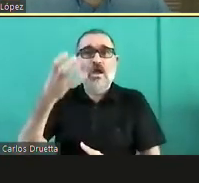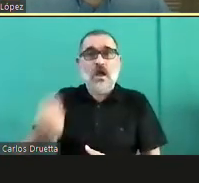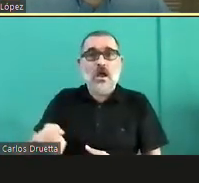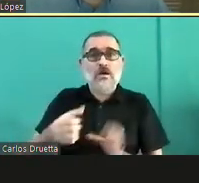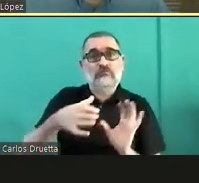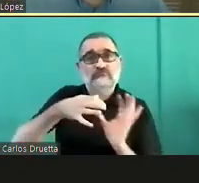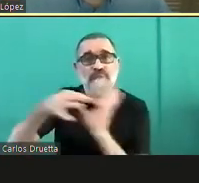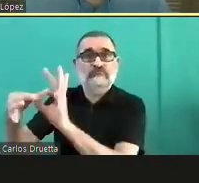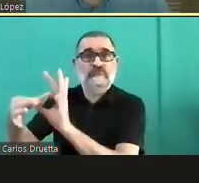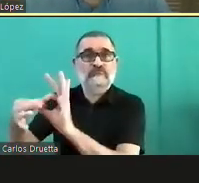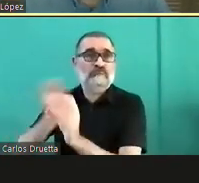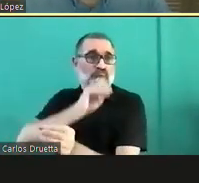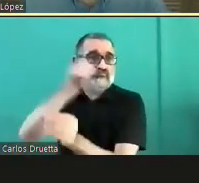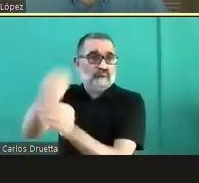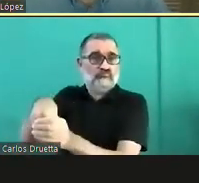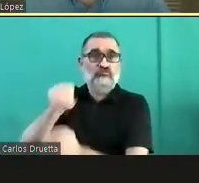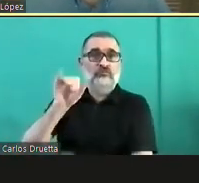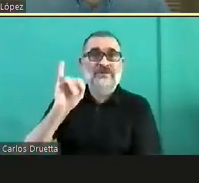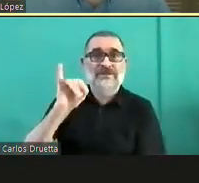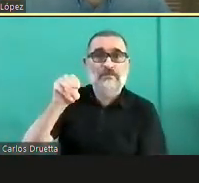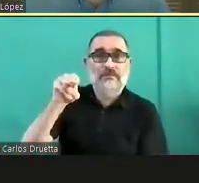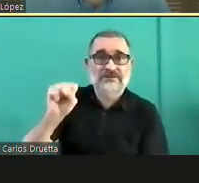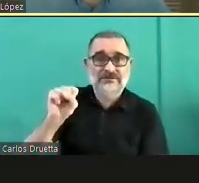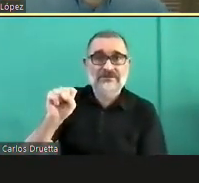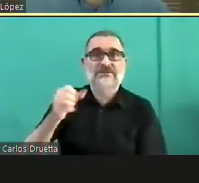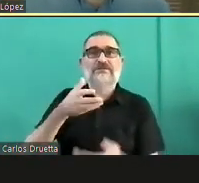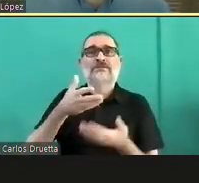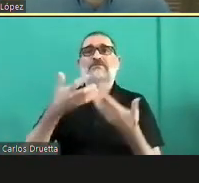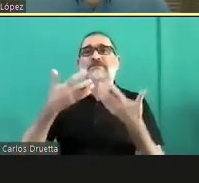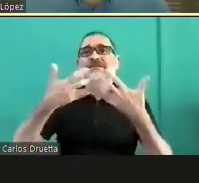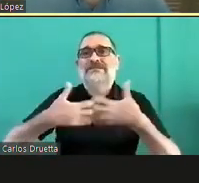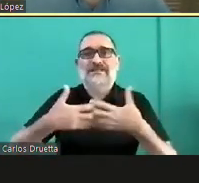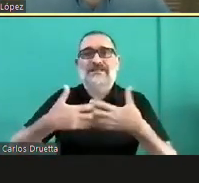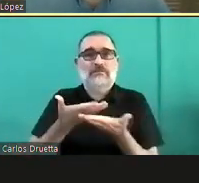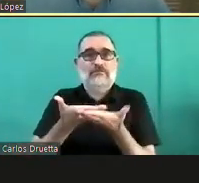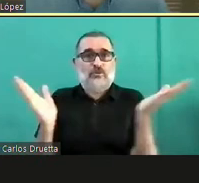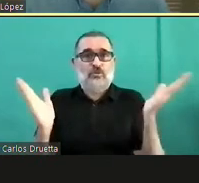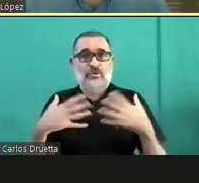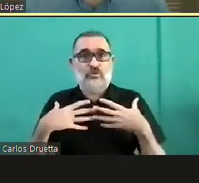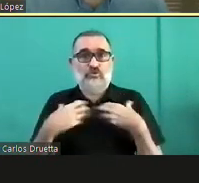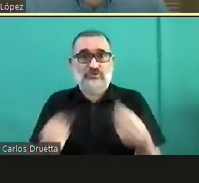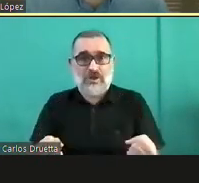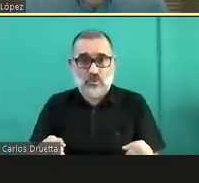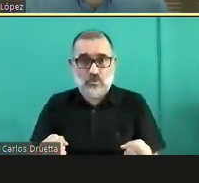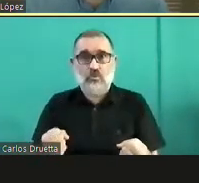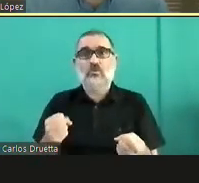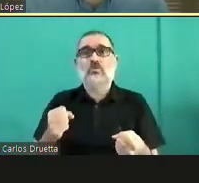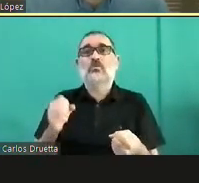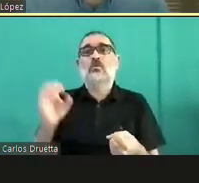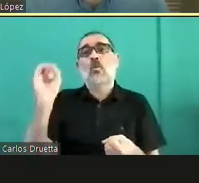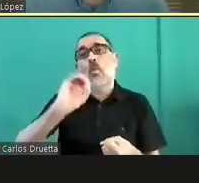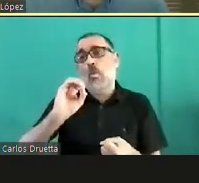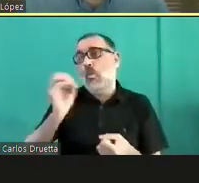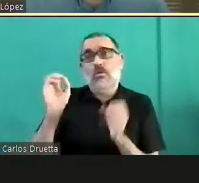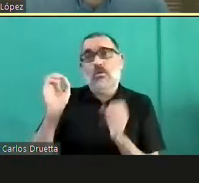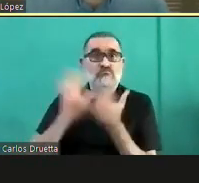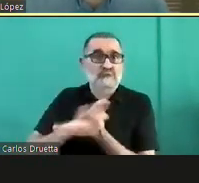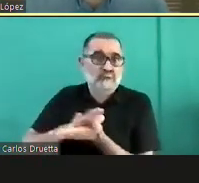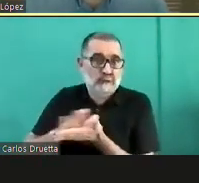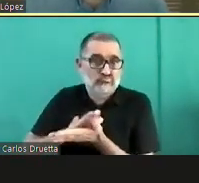en ese momento y la virtud y la obligación ahora que tenemos de mantener de acciones